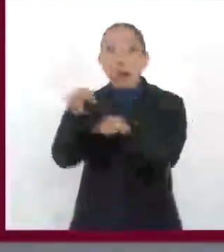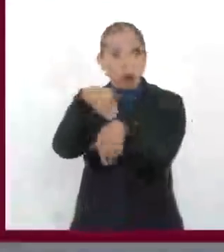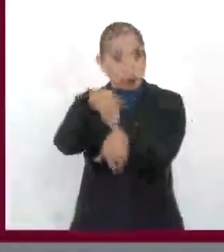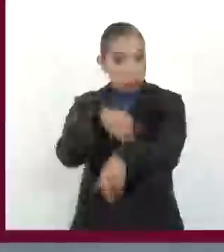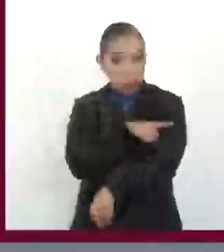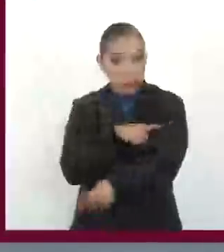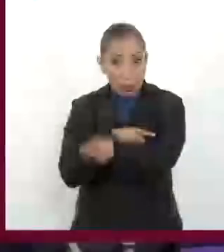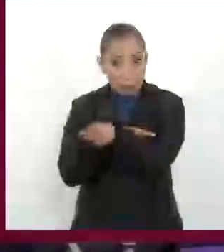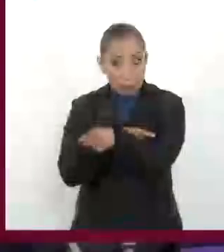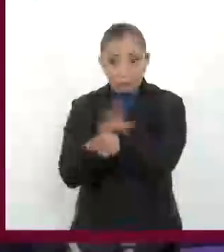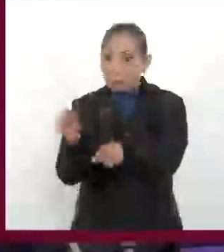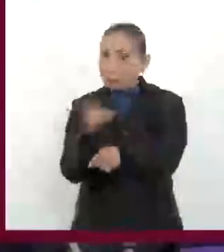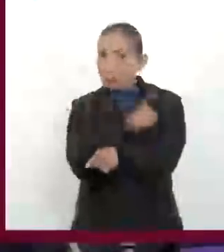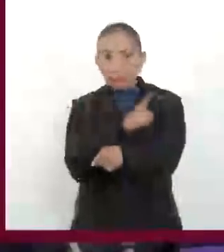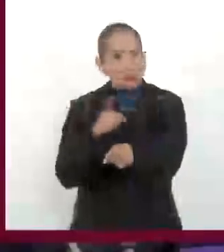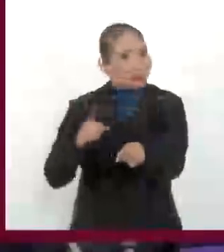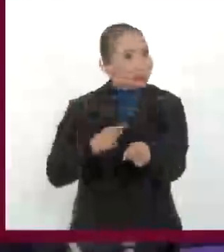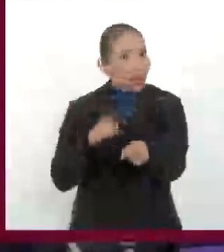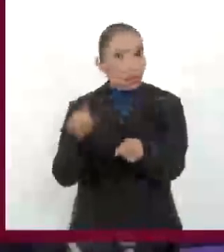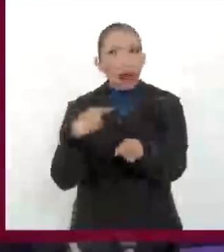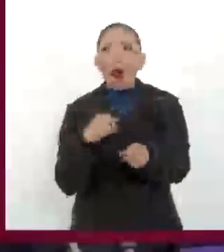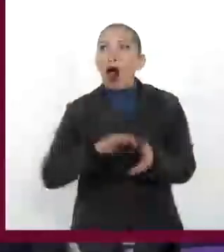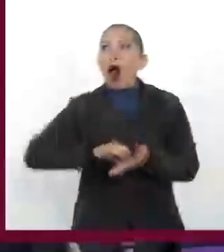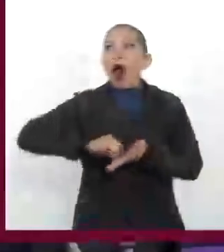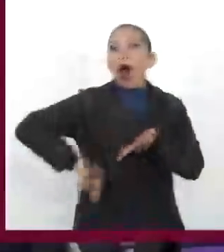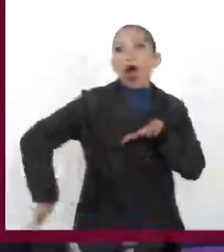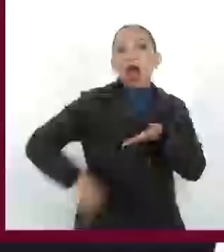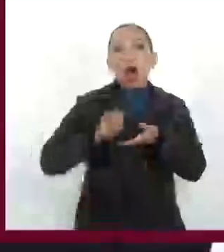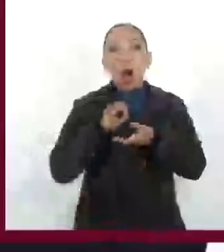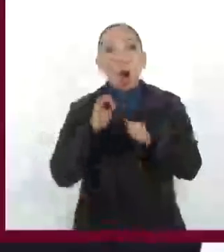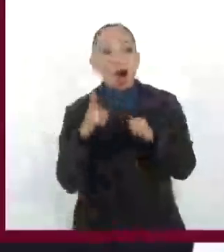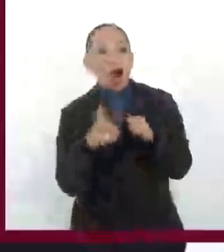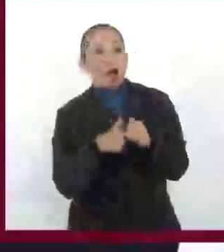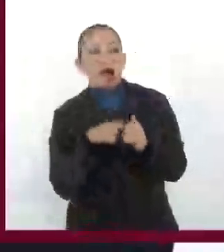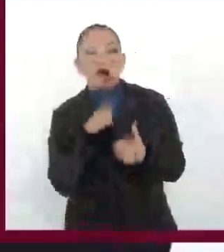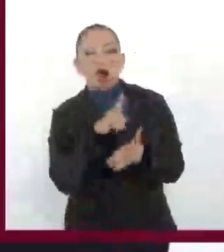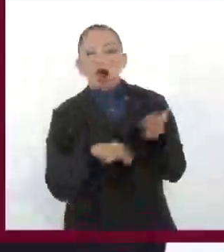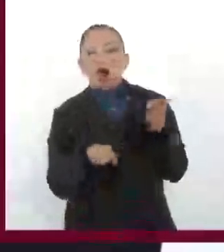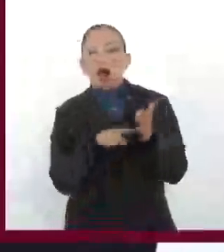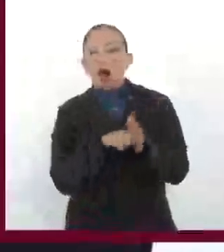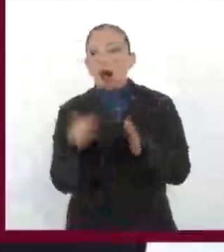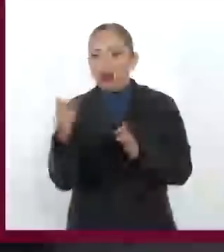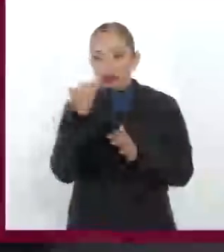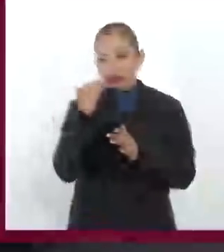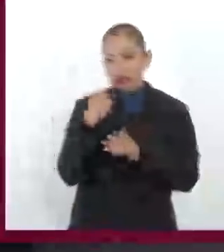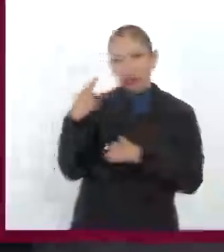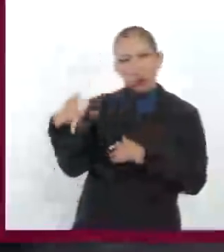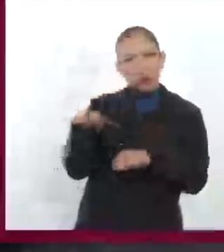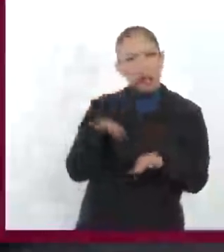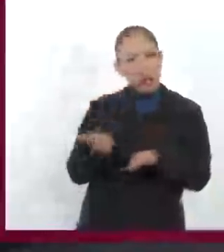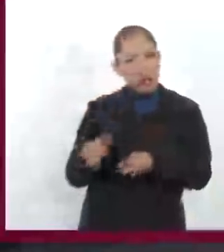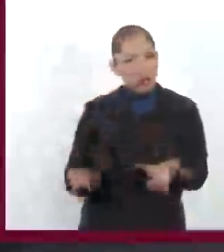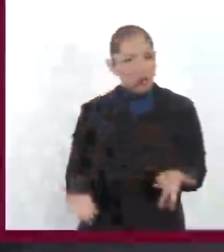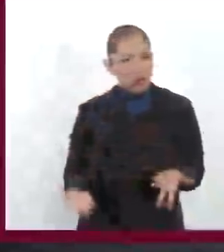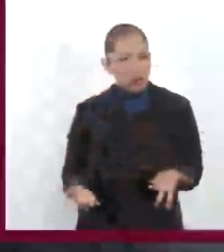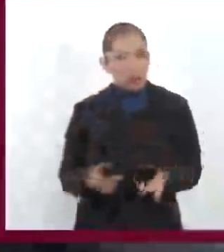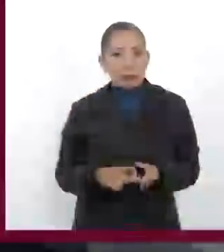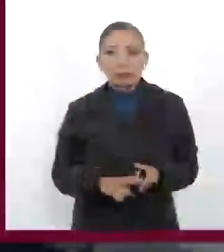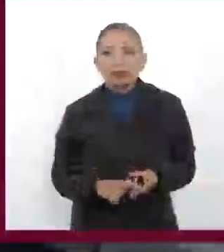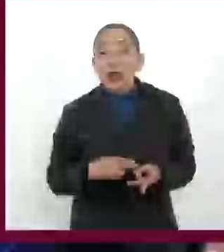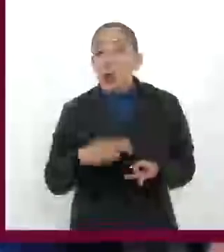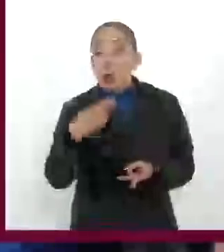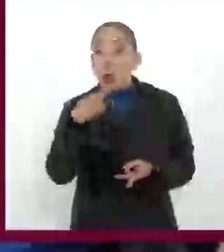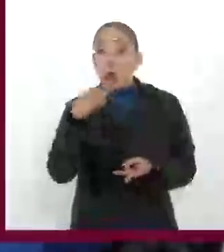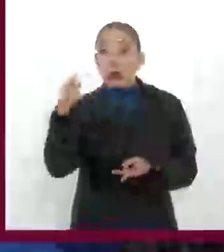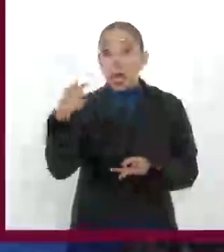sea encomendado, abstenerse de cometer una omisión o acto que cause suspensión o deficiencia de dicho